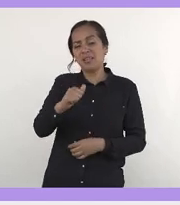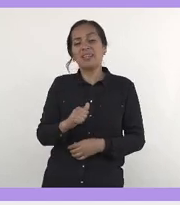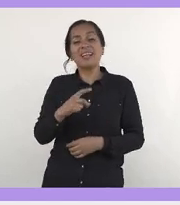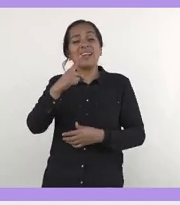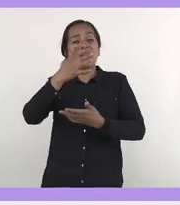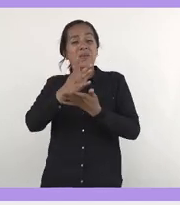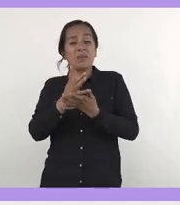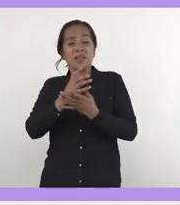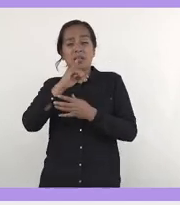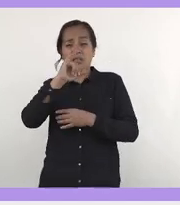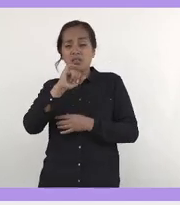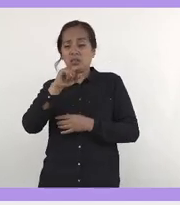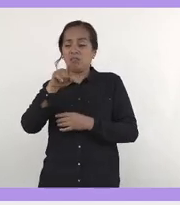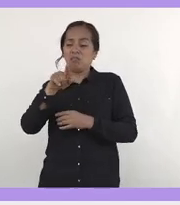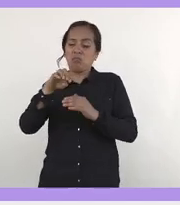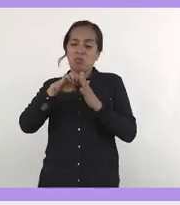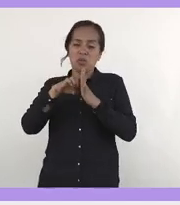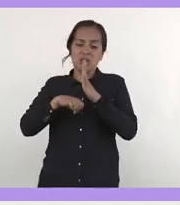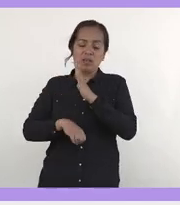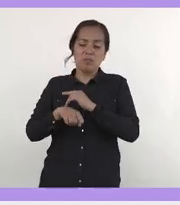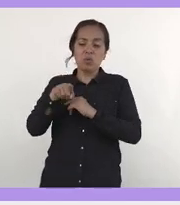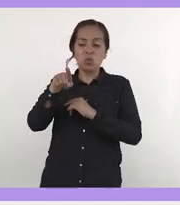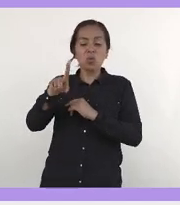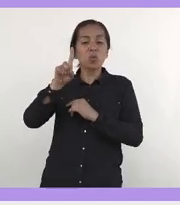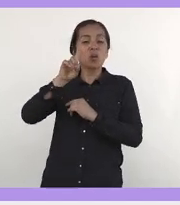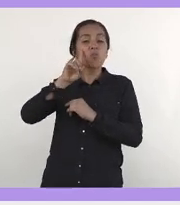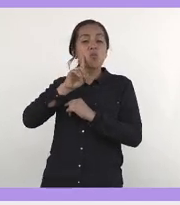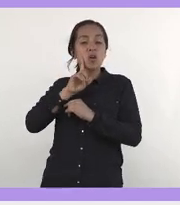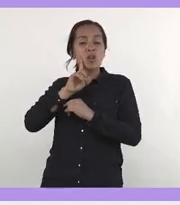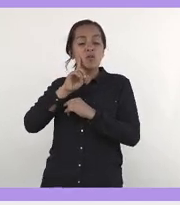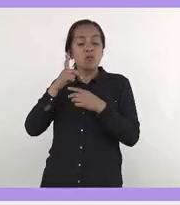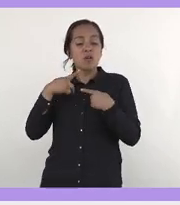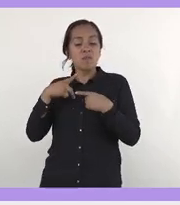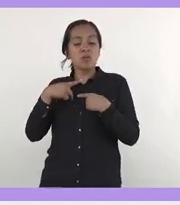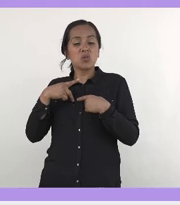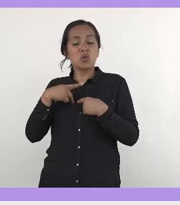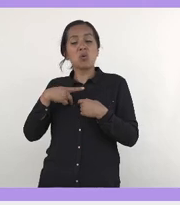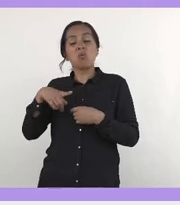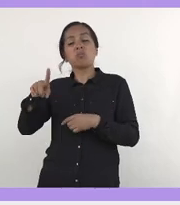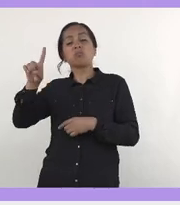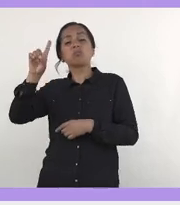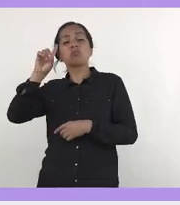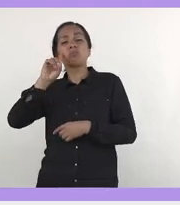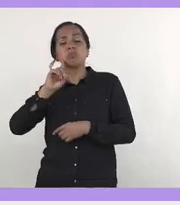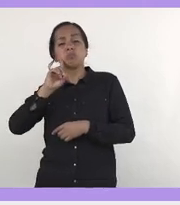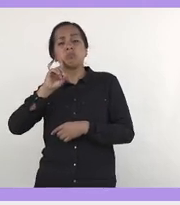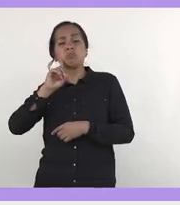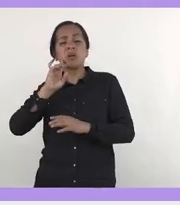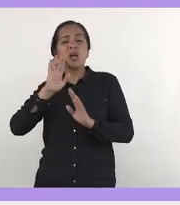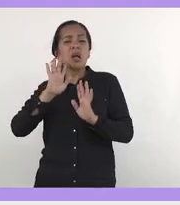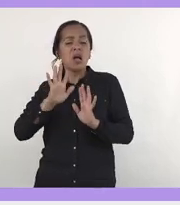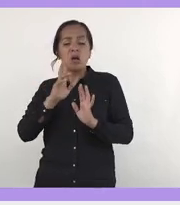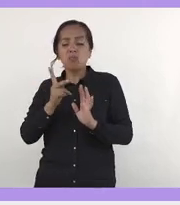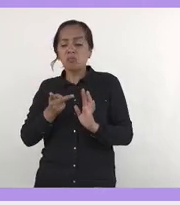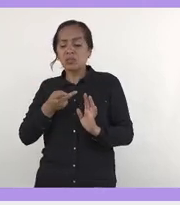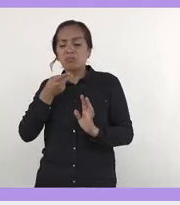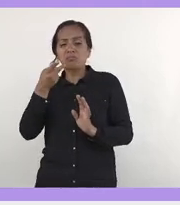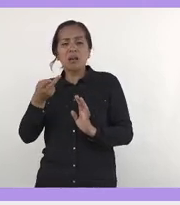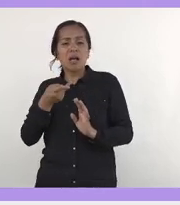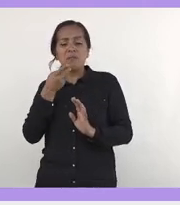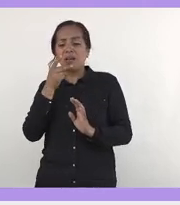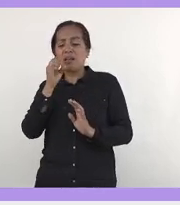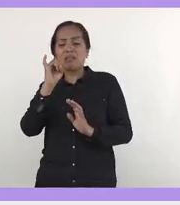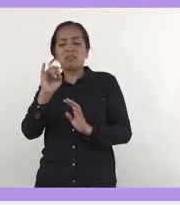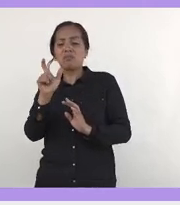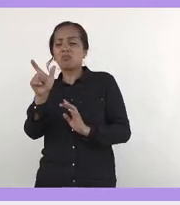única cosa es que si eres por ejemplo en este caso una mujer o una persona que se identifica con el género femenino Pues utilizas el femenino cuando corresponde y